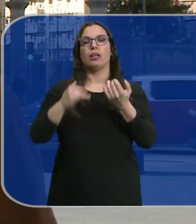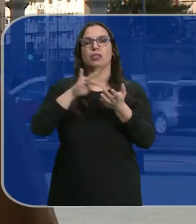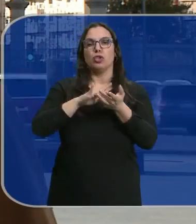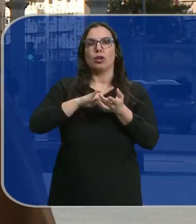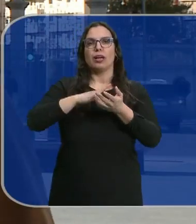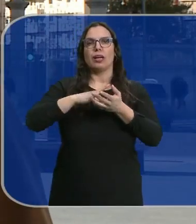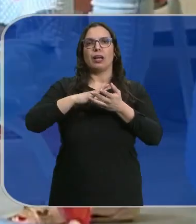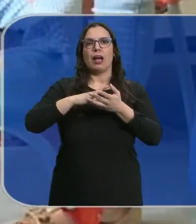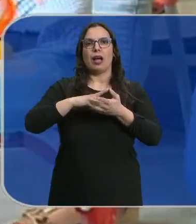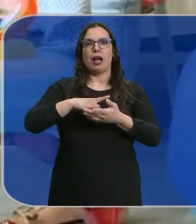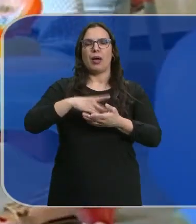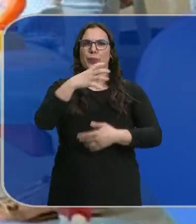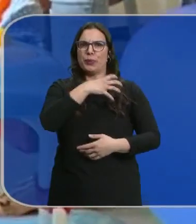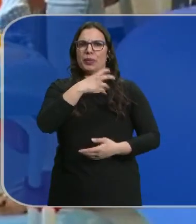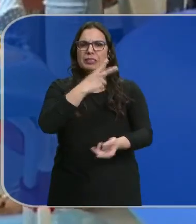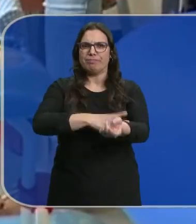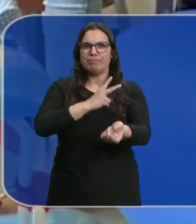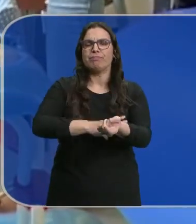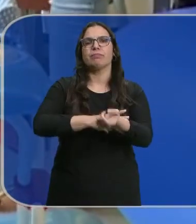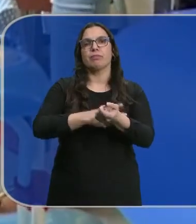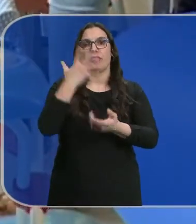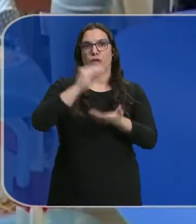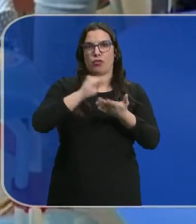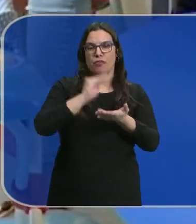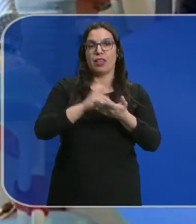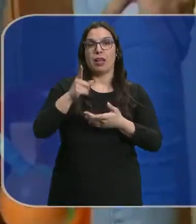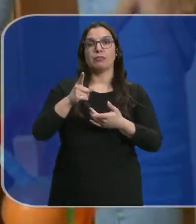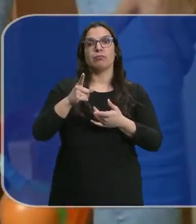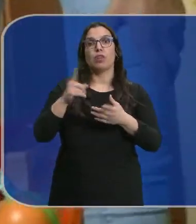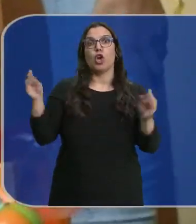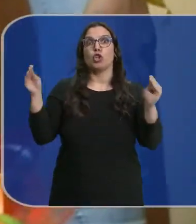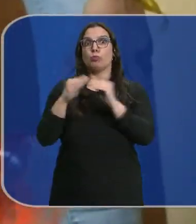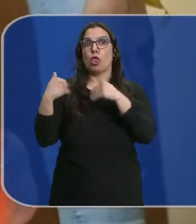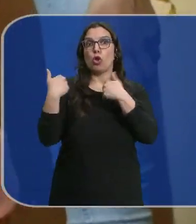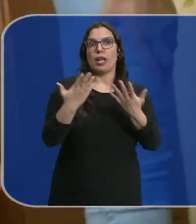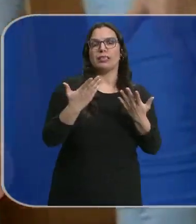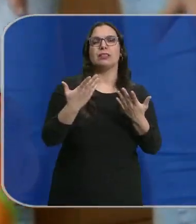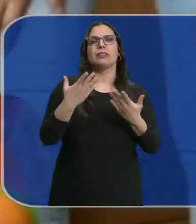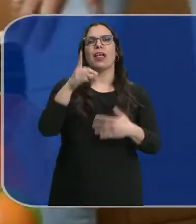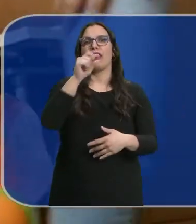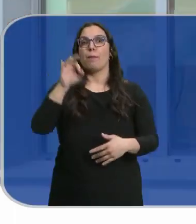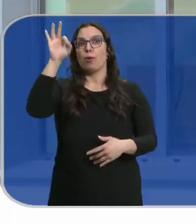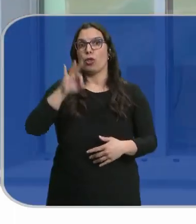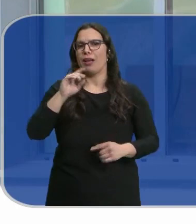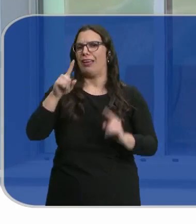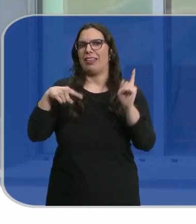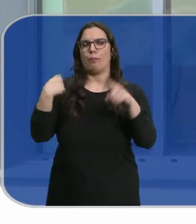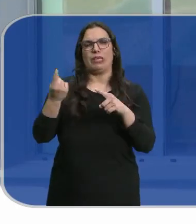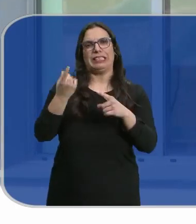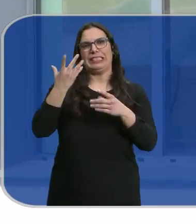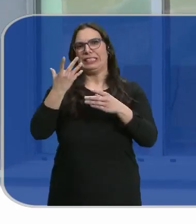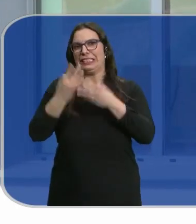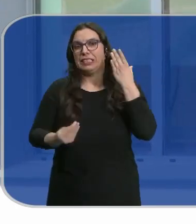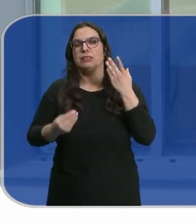ciclos de quimioterapia. Encontraron un donante con una compatibilidad del 100% que finalmente dejó de estar disponible y tuvieron